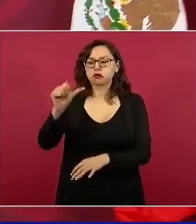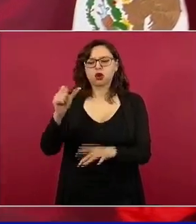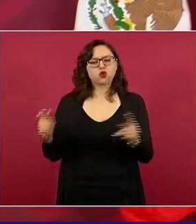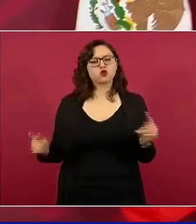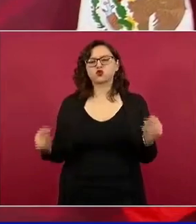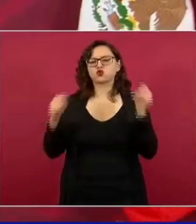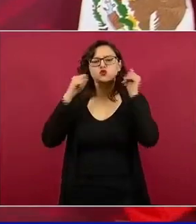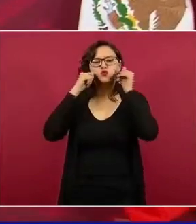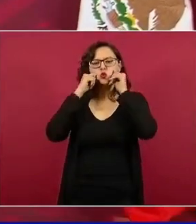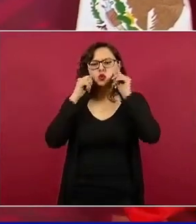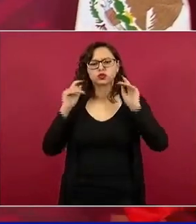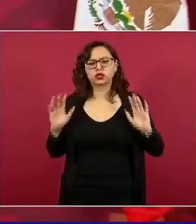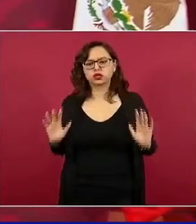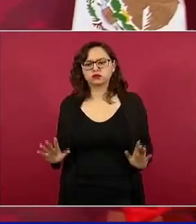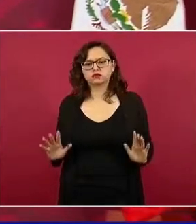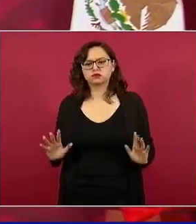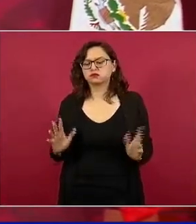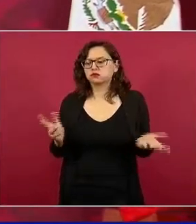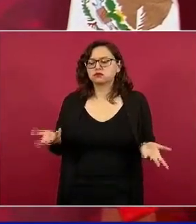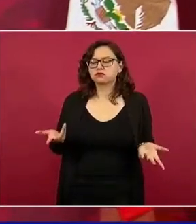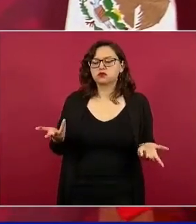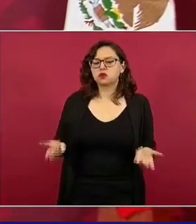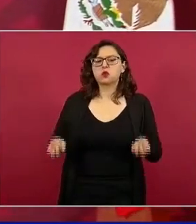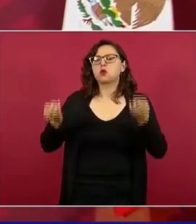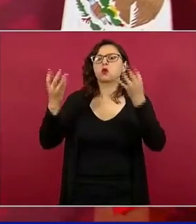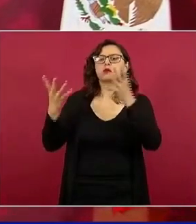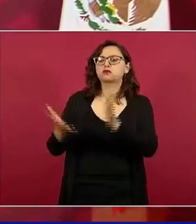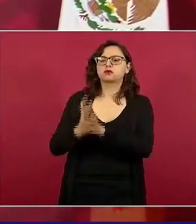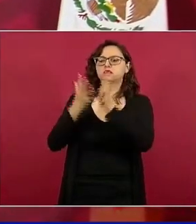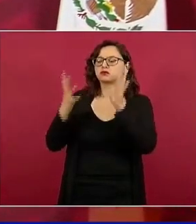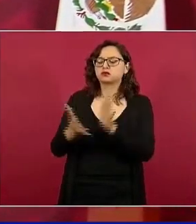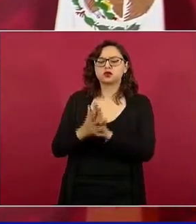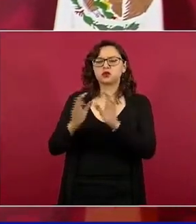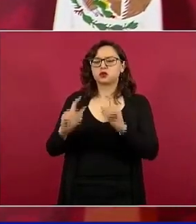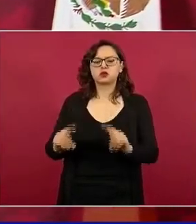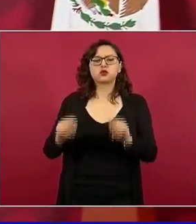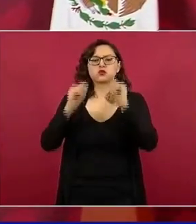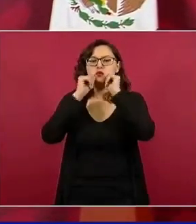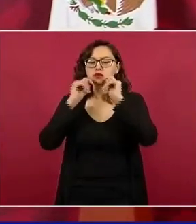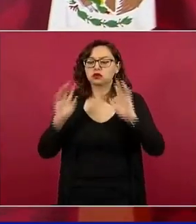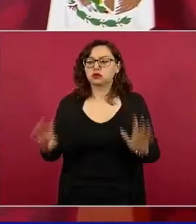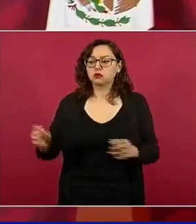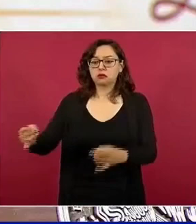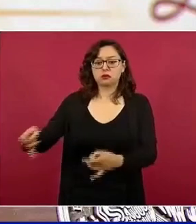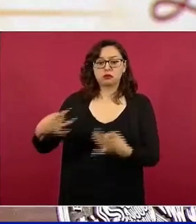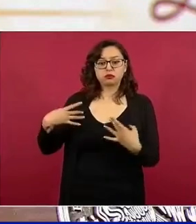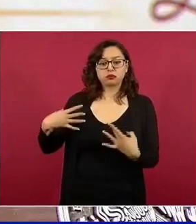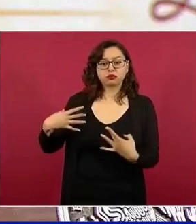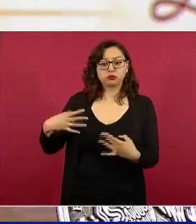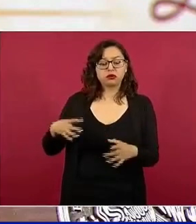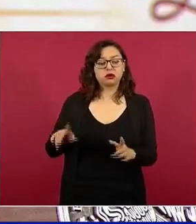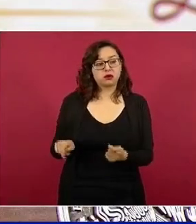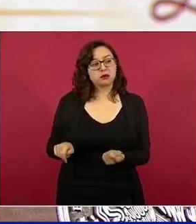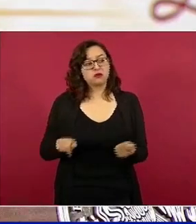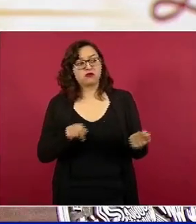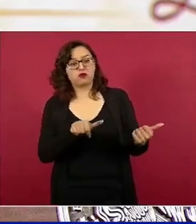ciudadanos, que si perdía me iba, porque también, aunque se